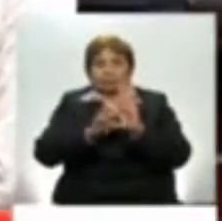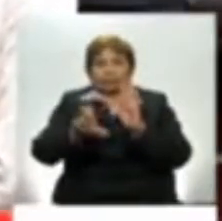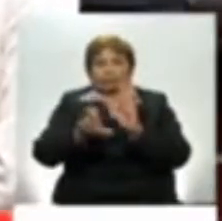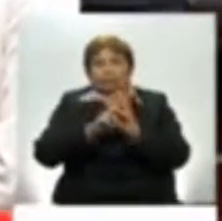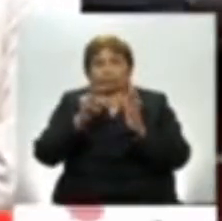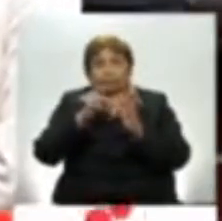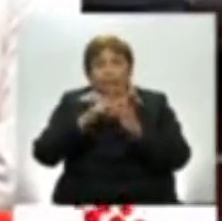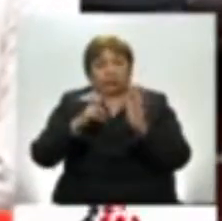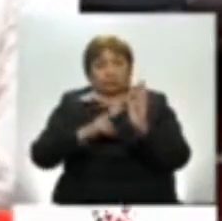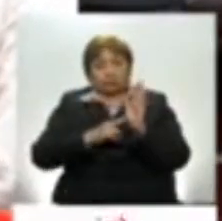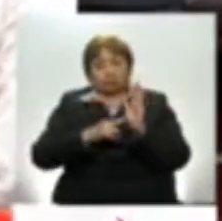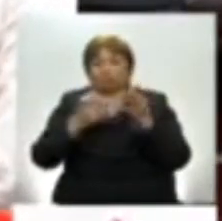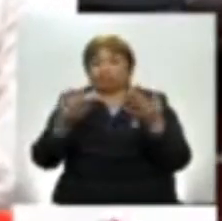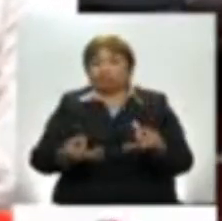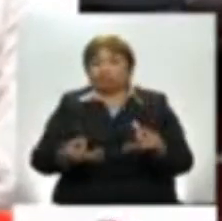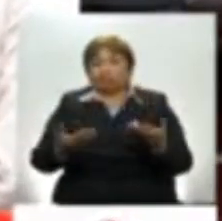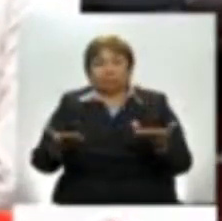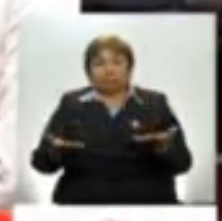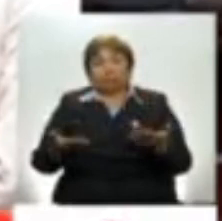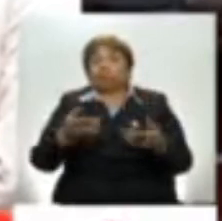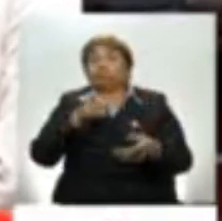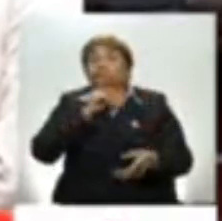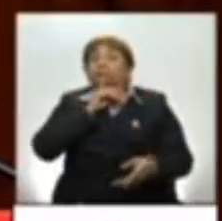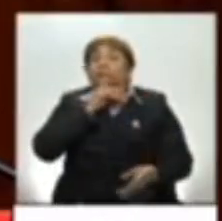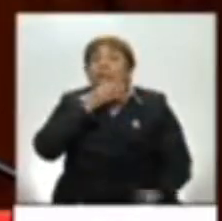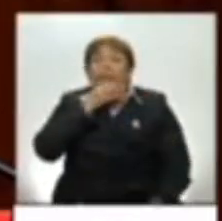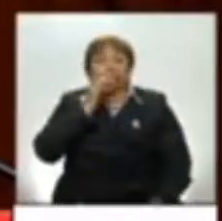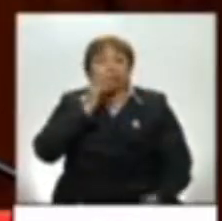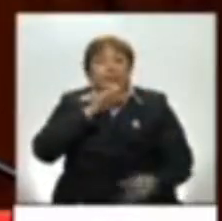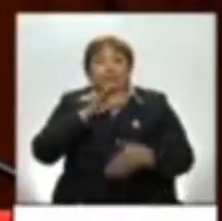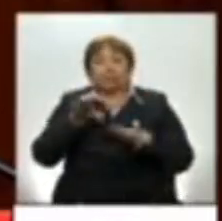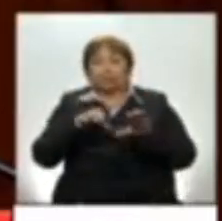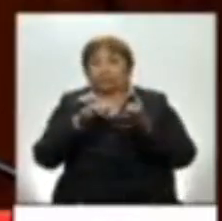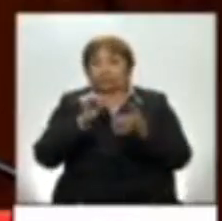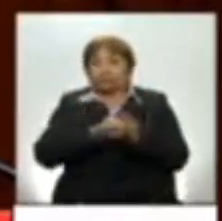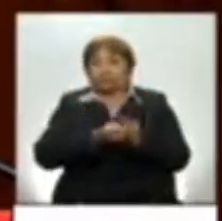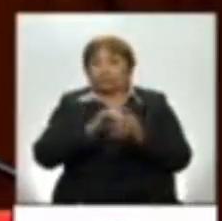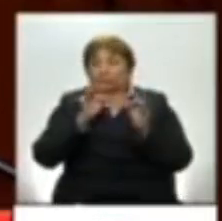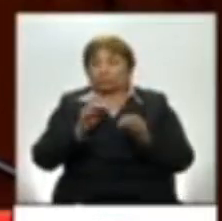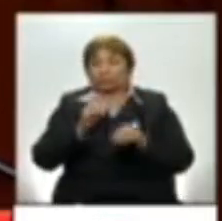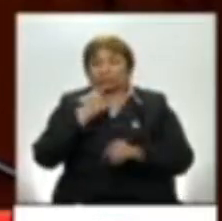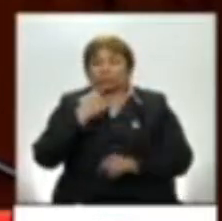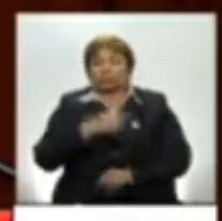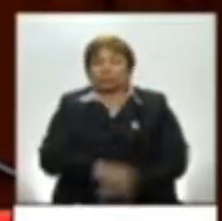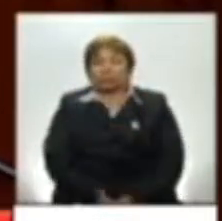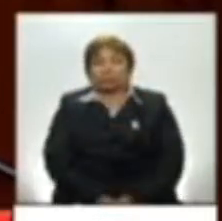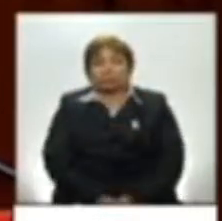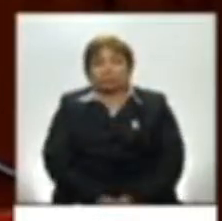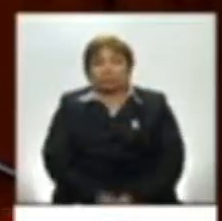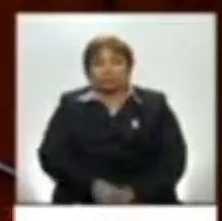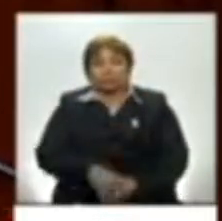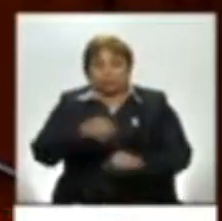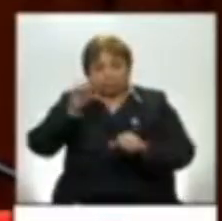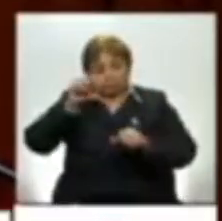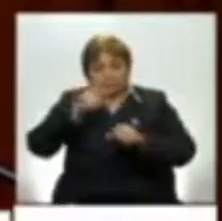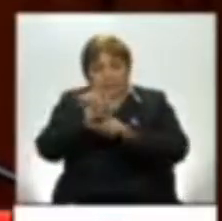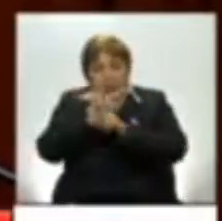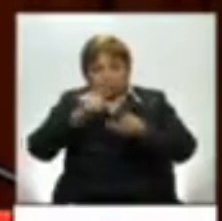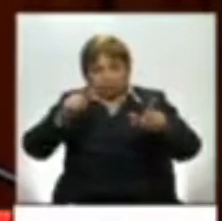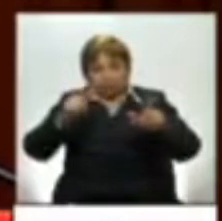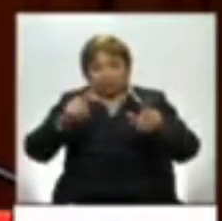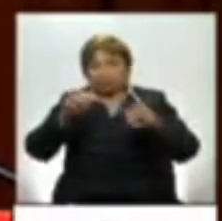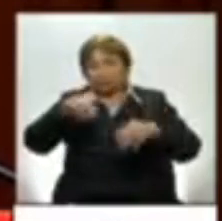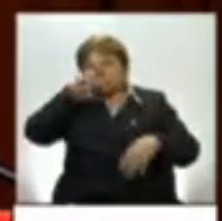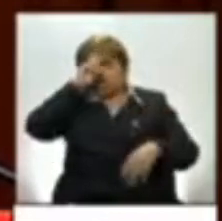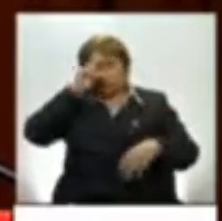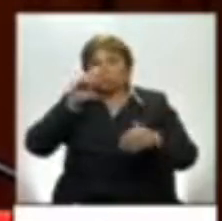y reglamentarias vigentes y guardar secreto en los asuntos así calificados? Por la liberación del pueblo peruano,